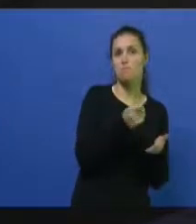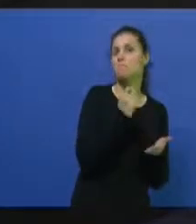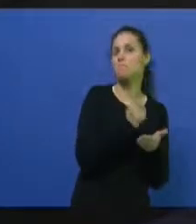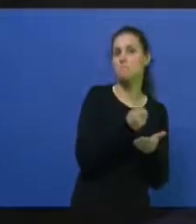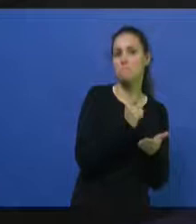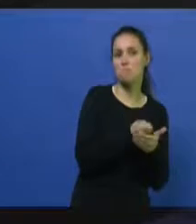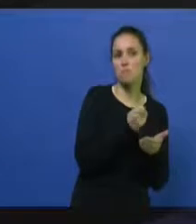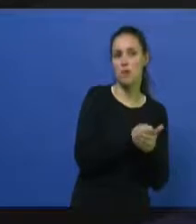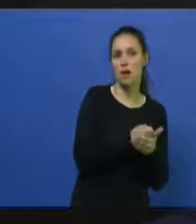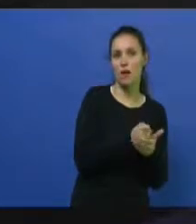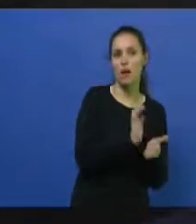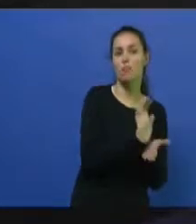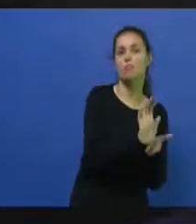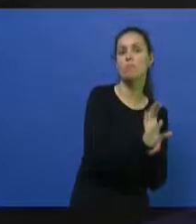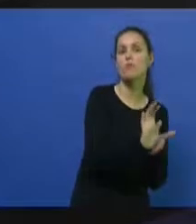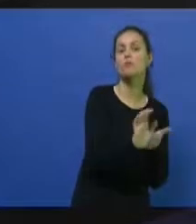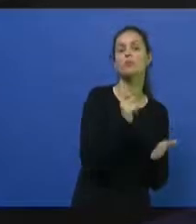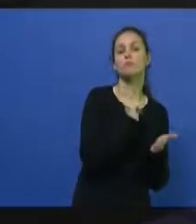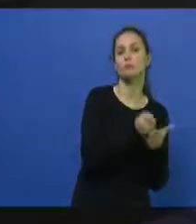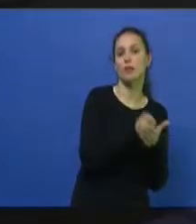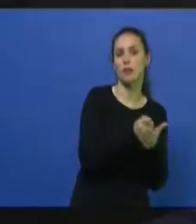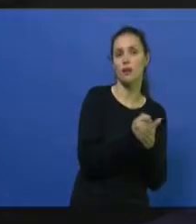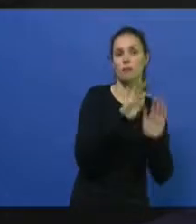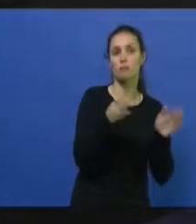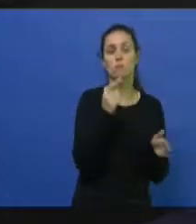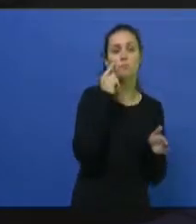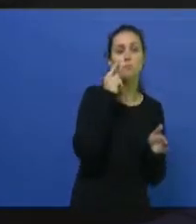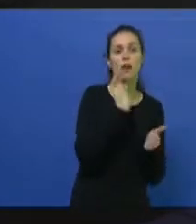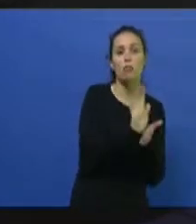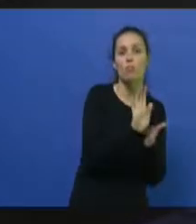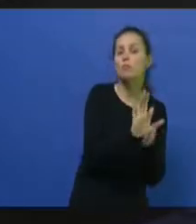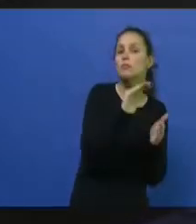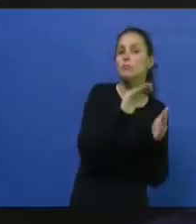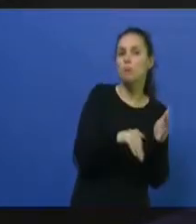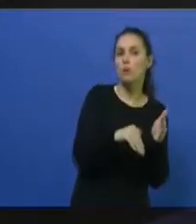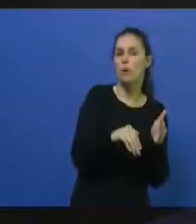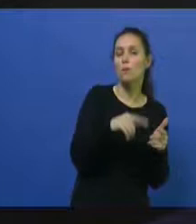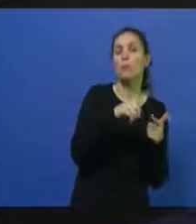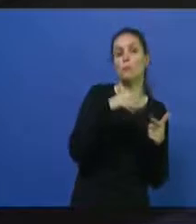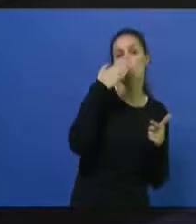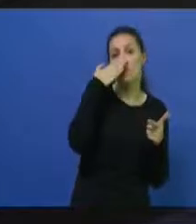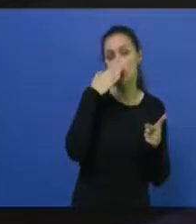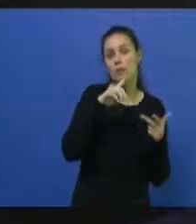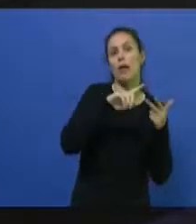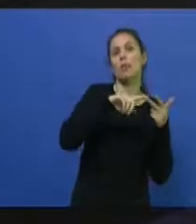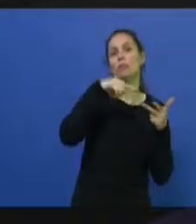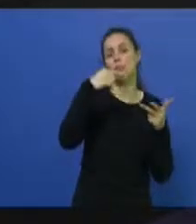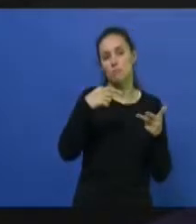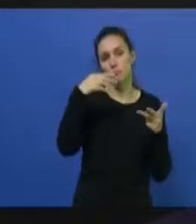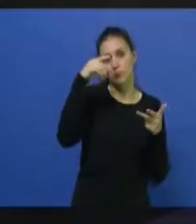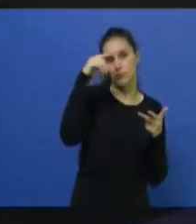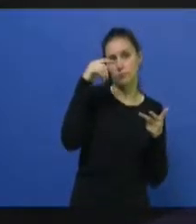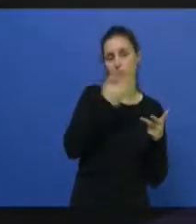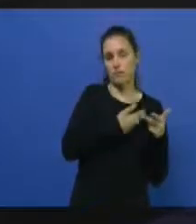quienes menos déficit genera, que son hoy los municipios. Luego viene la provincia y el Estado. Se calcula que las provincias entre